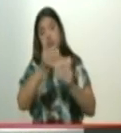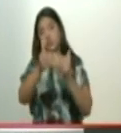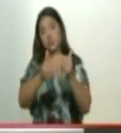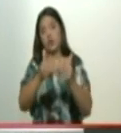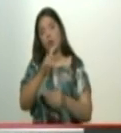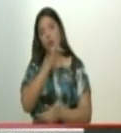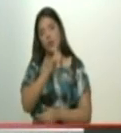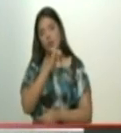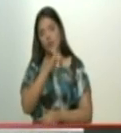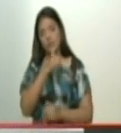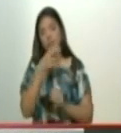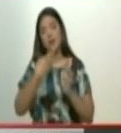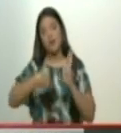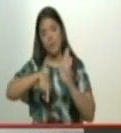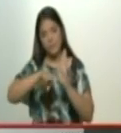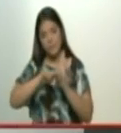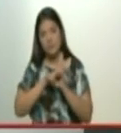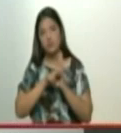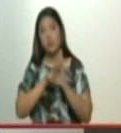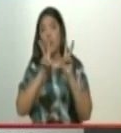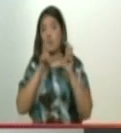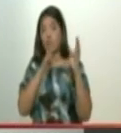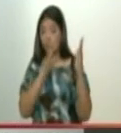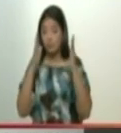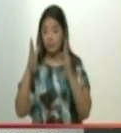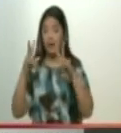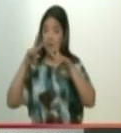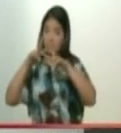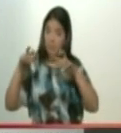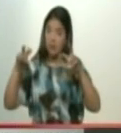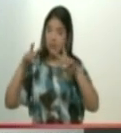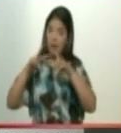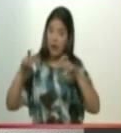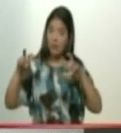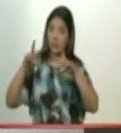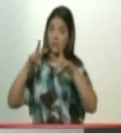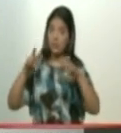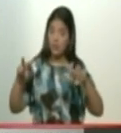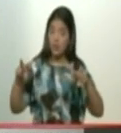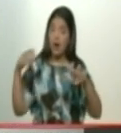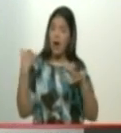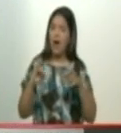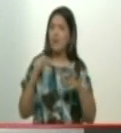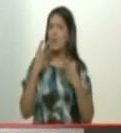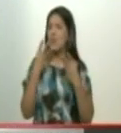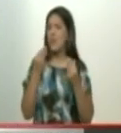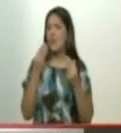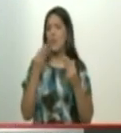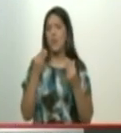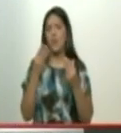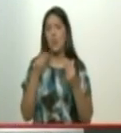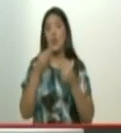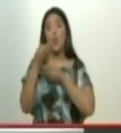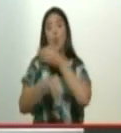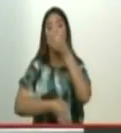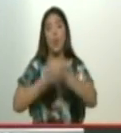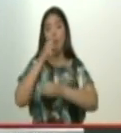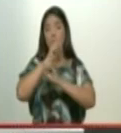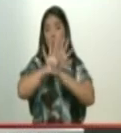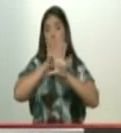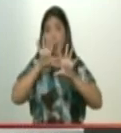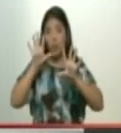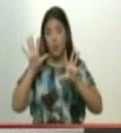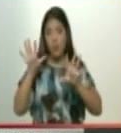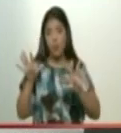información. Le repito, una nueva fase de esta investigación abunda mucho en esclarecer ese